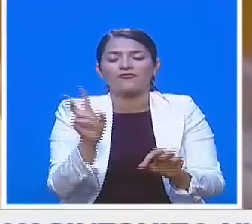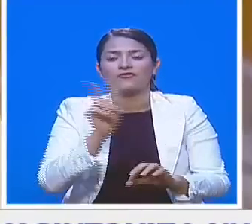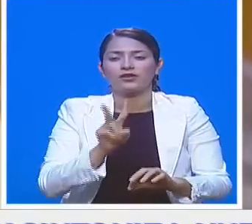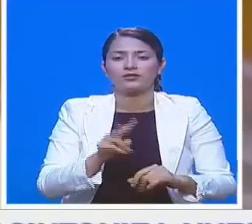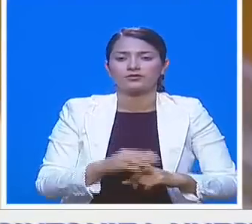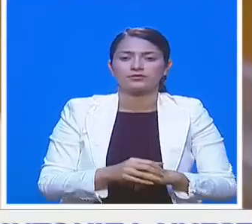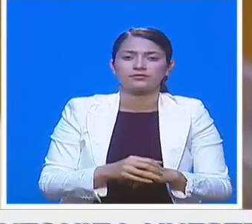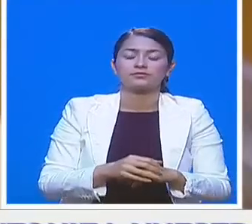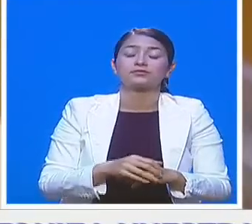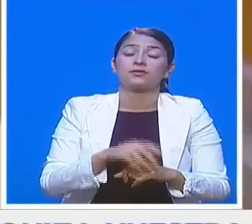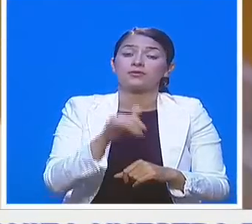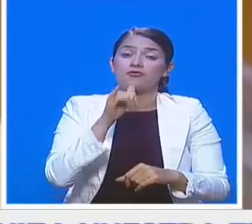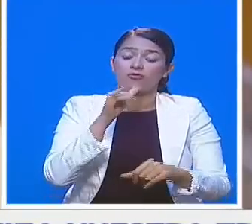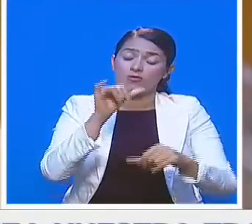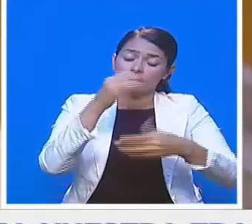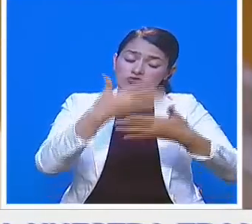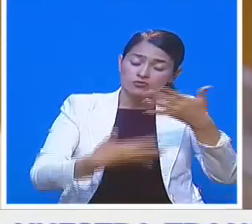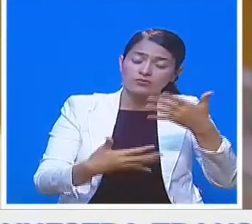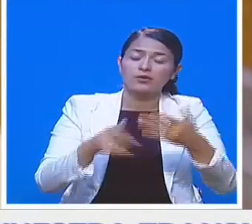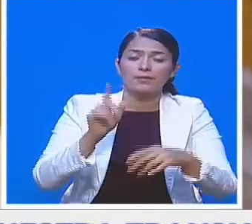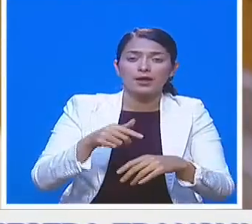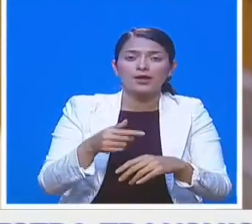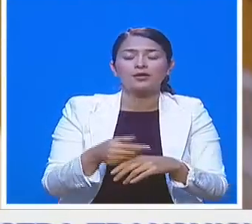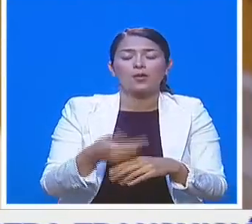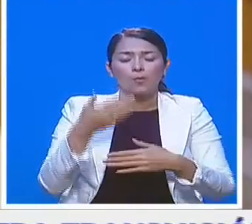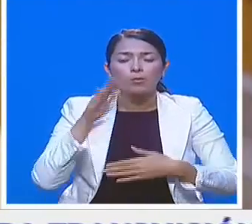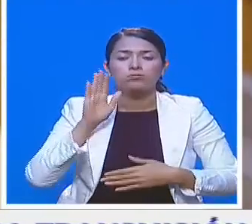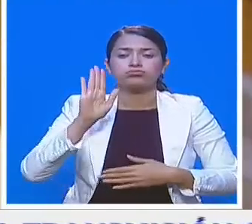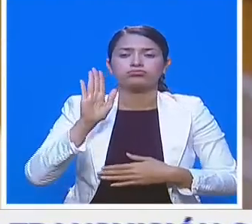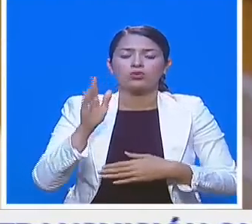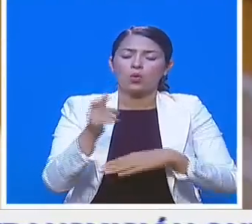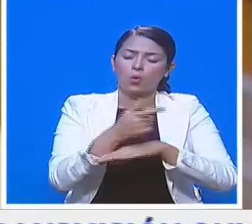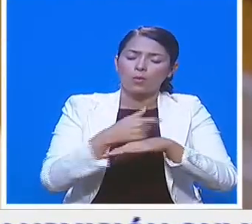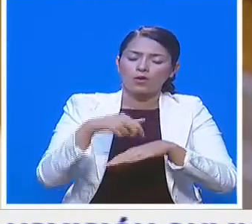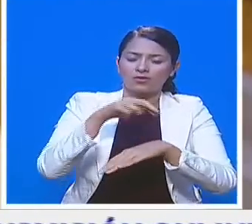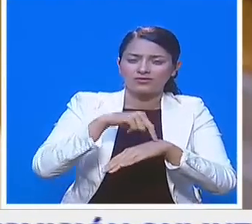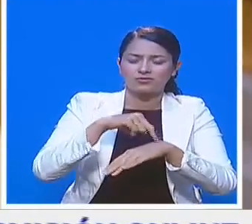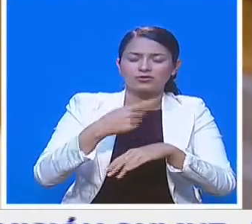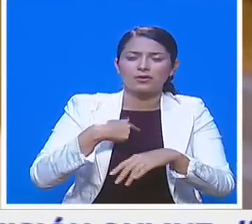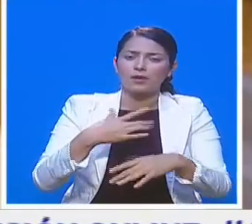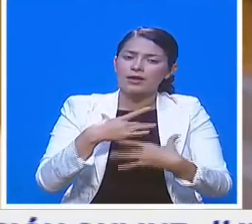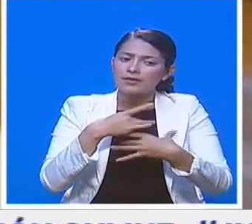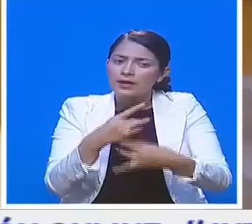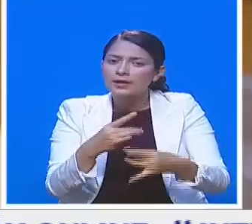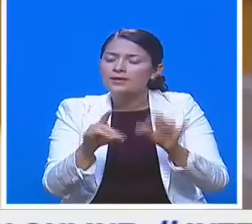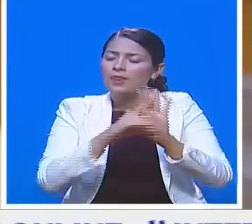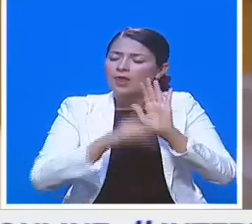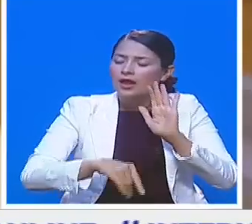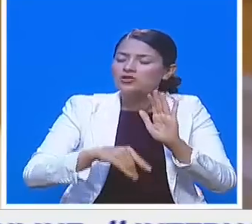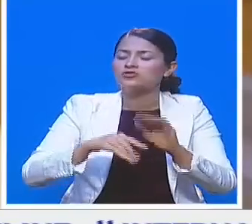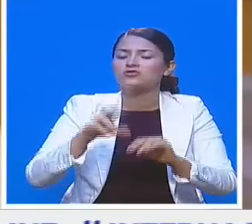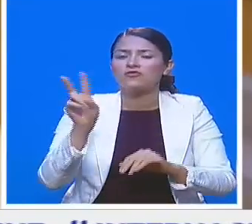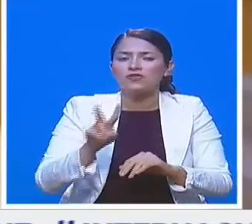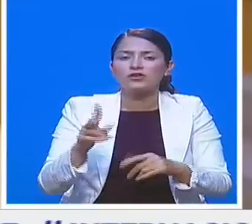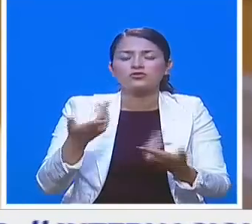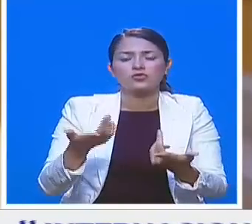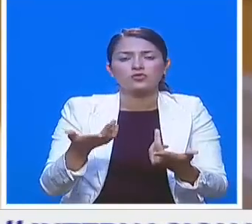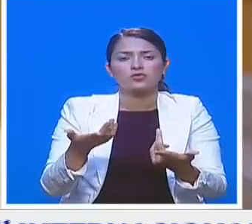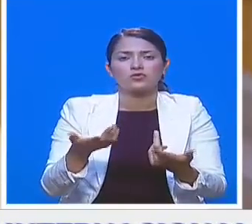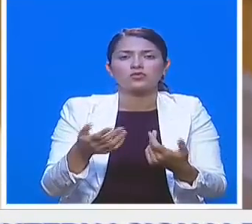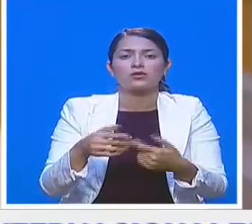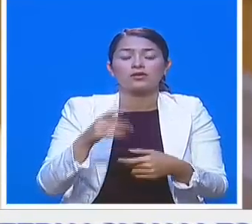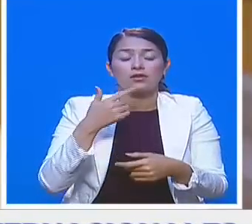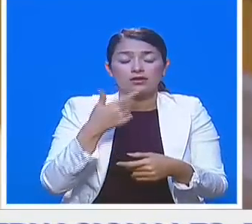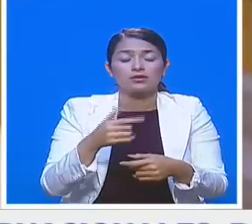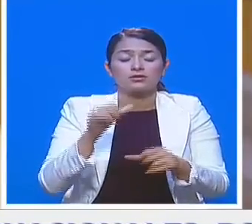comunicado resalta el compromiso del gobierno nacional con la defensa de los derechos e intereses de los venezolanos. Esto es parte de lo que